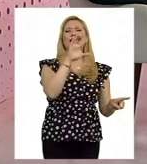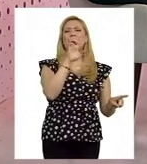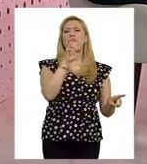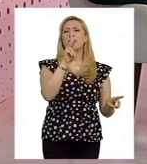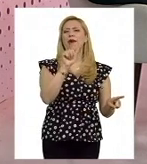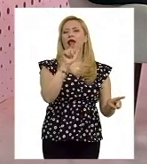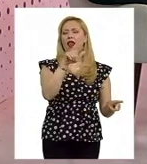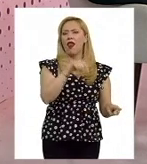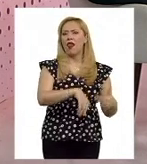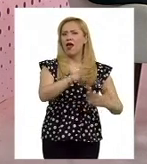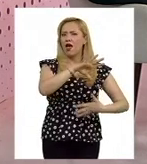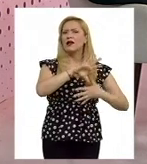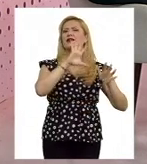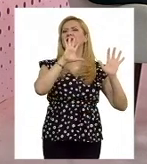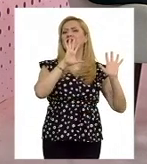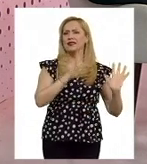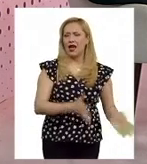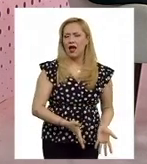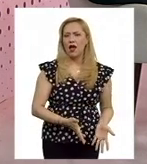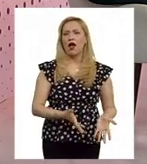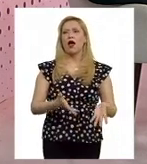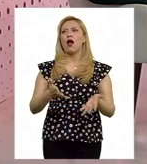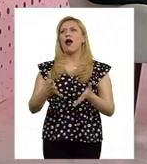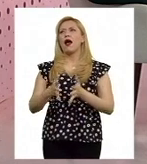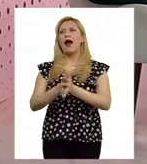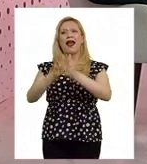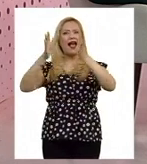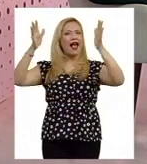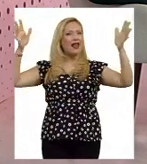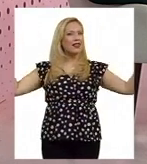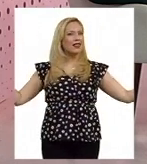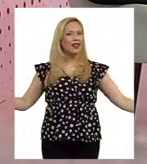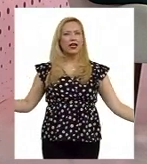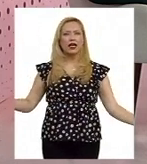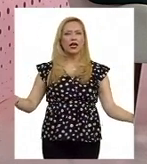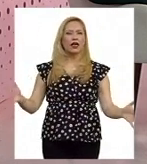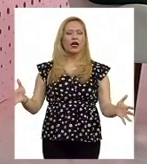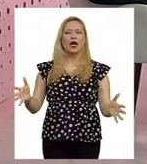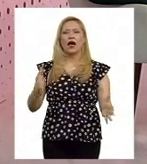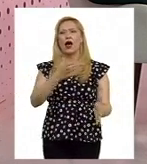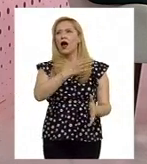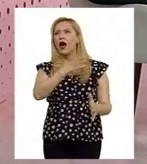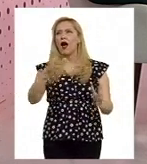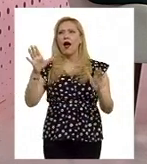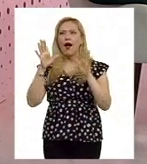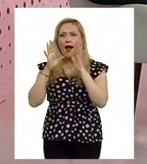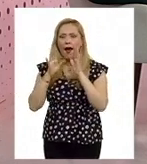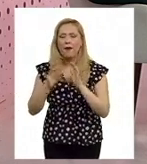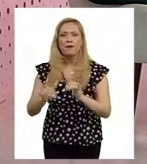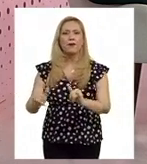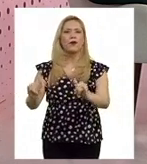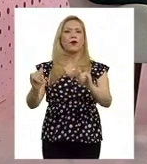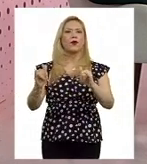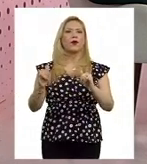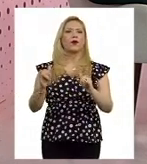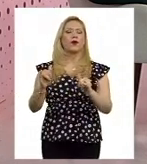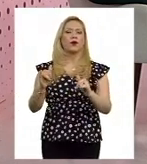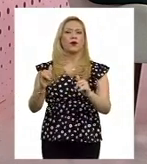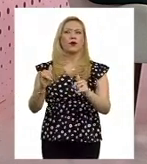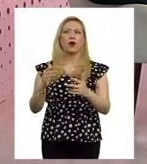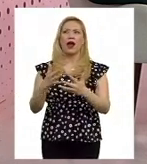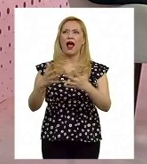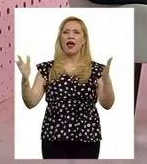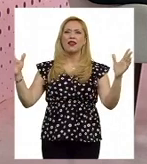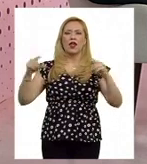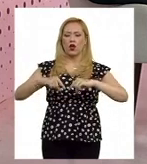ejemplo, que estas grandes plantíos de ¿no? la agricultura, está en términos de grandes plantíos de